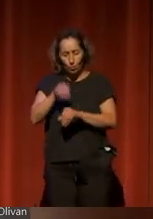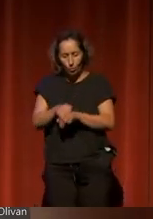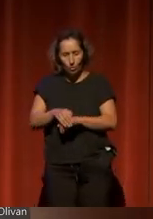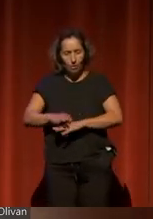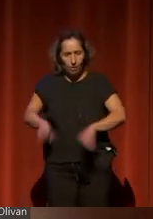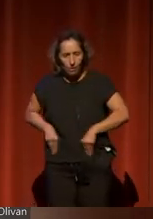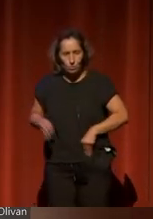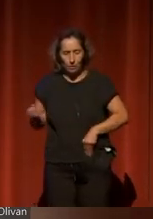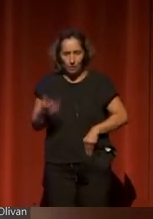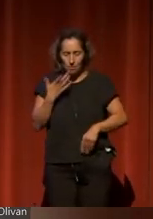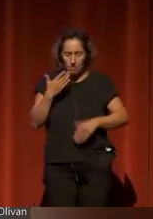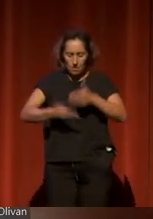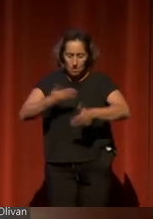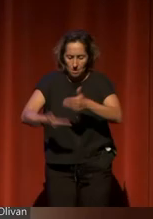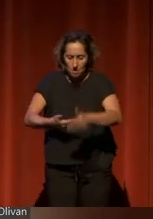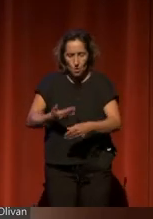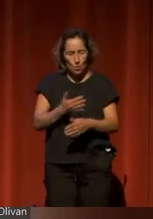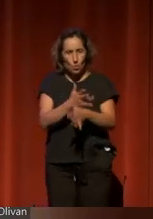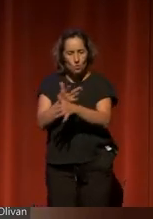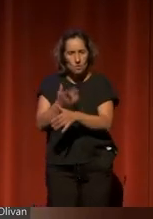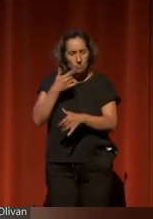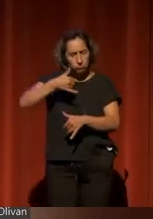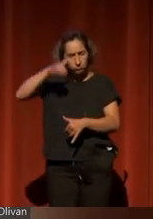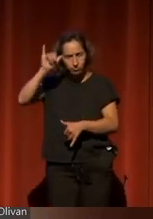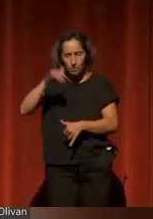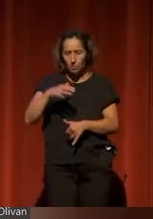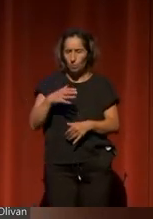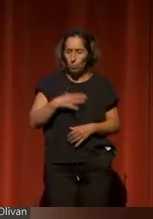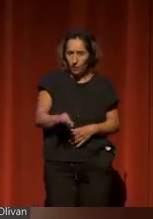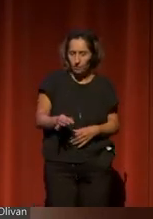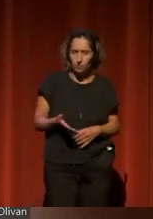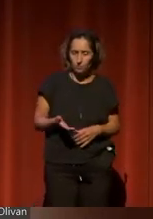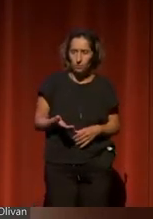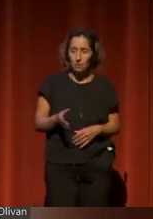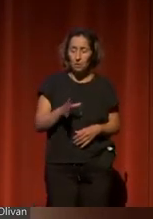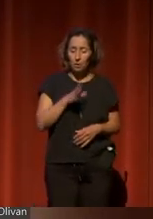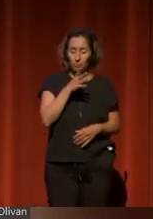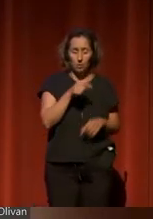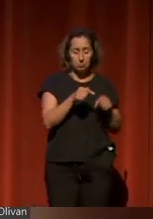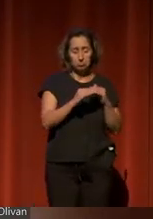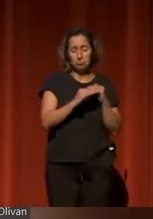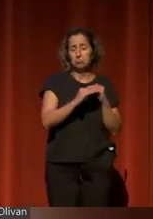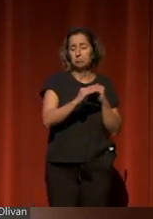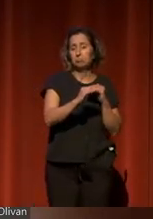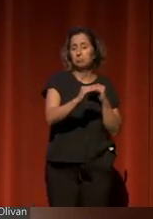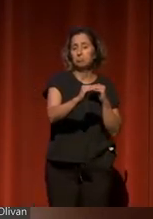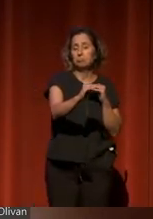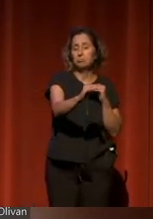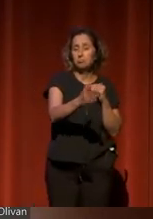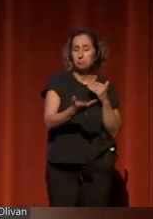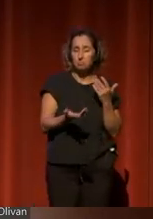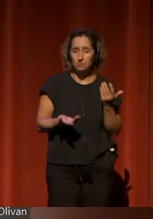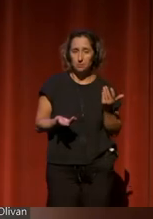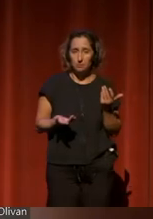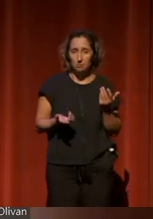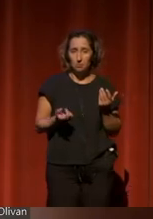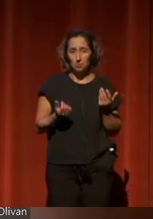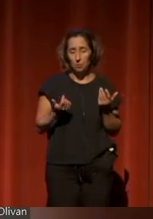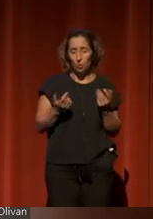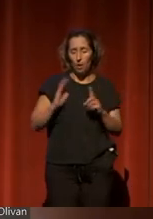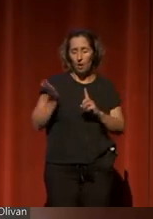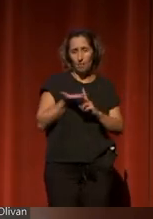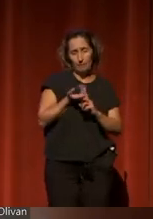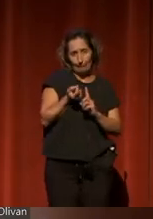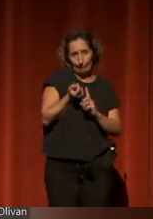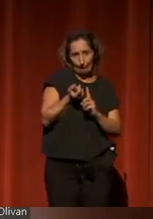en fin eh jugar y arriesgar más no porque sabemos que eh la caída Bueno pues en fin es como mucho como mucho parcial no